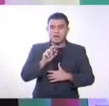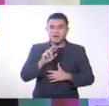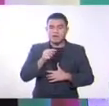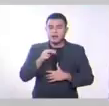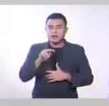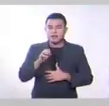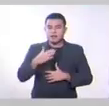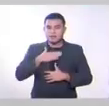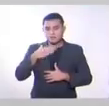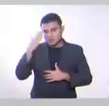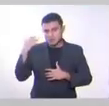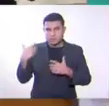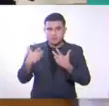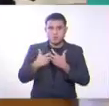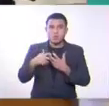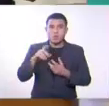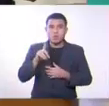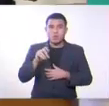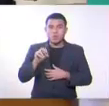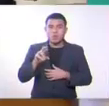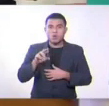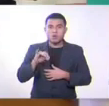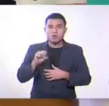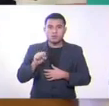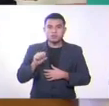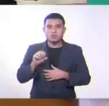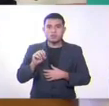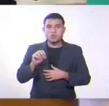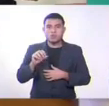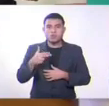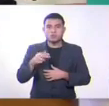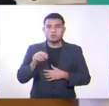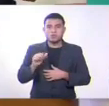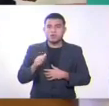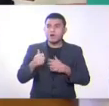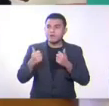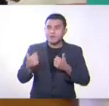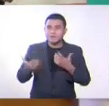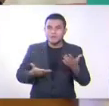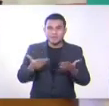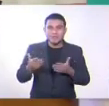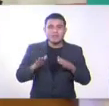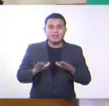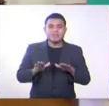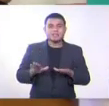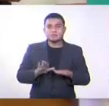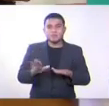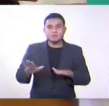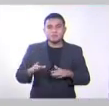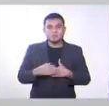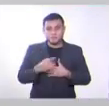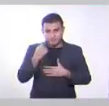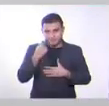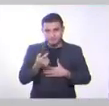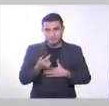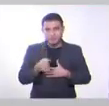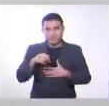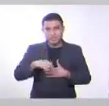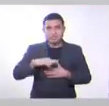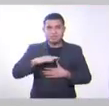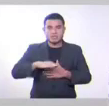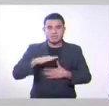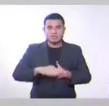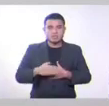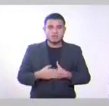mi compañera Doris Ochoa. Bienvenidos y gracias por su fiel sintonía. En esta tarde vamos a trabajar